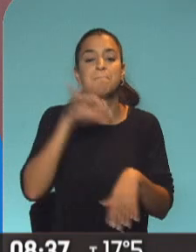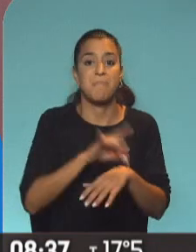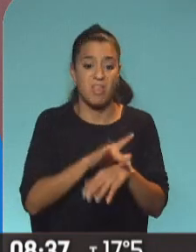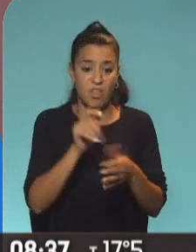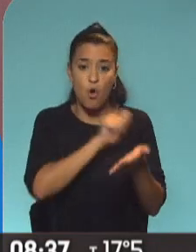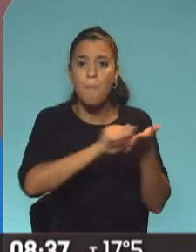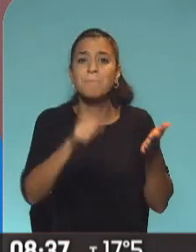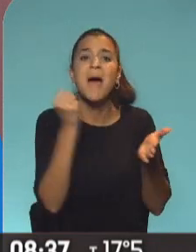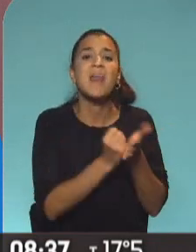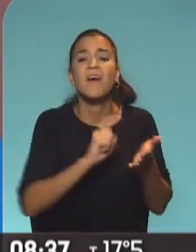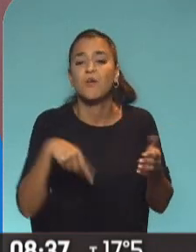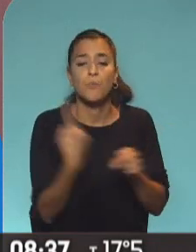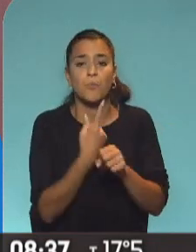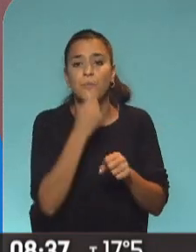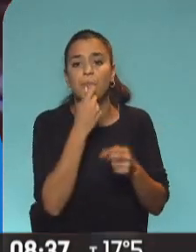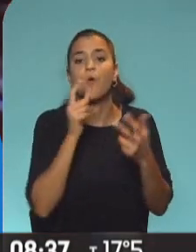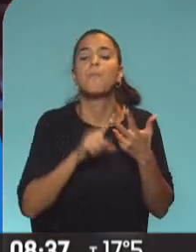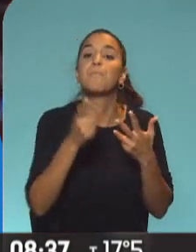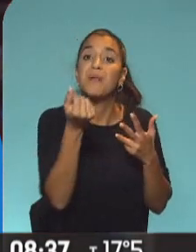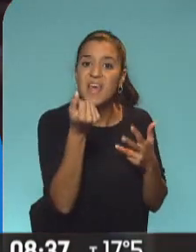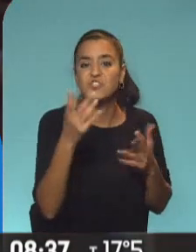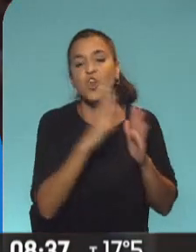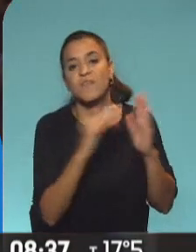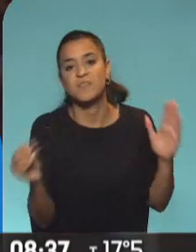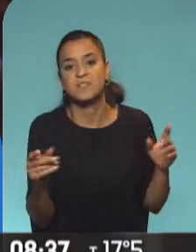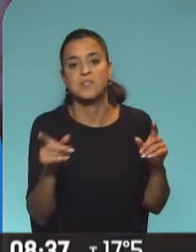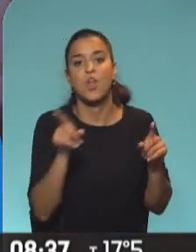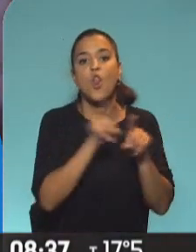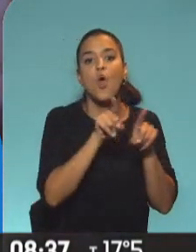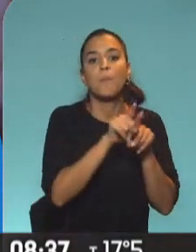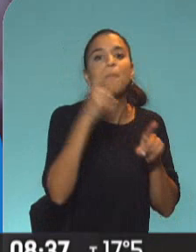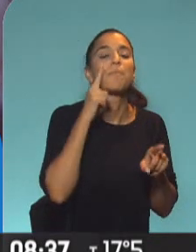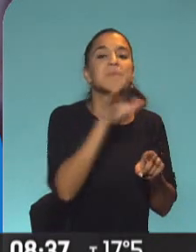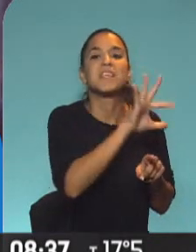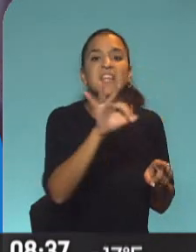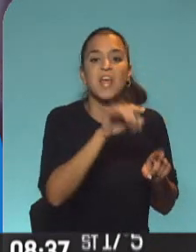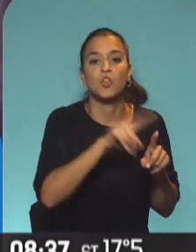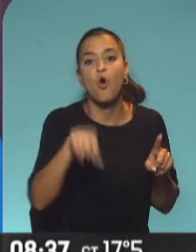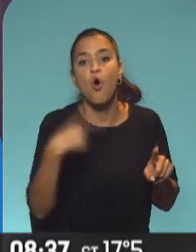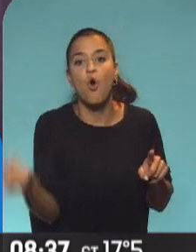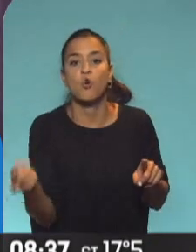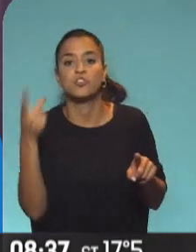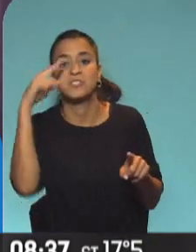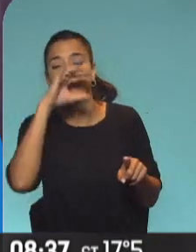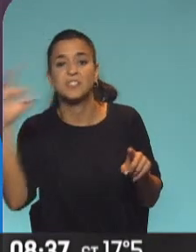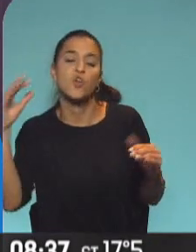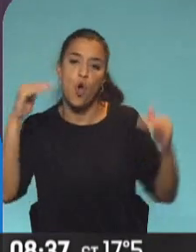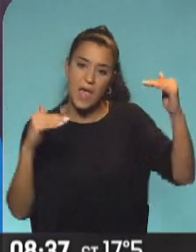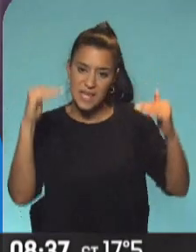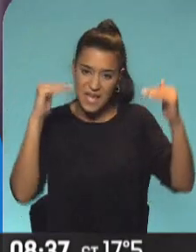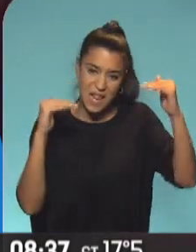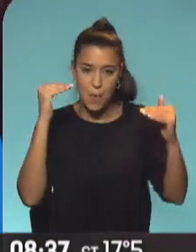Precio de referencia. No puede ser que un medicamento que es igual valga 1.500 pesos y otro equivalente valga 700. Bueno,